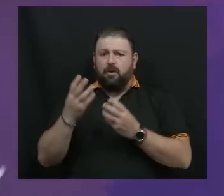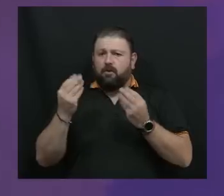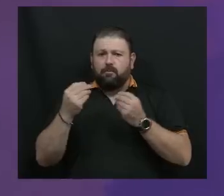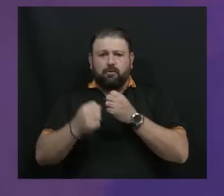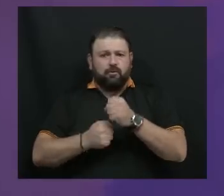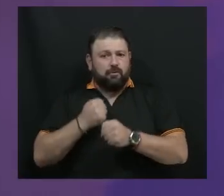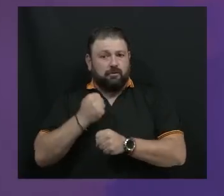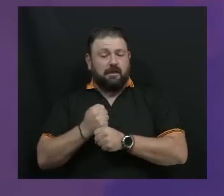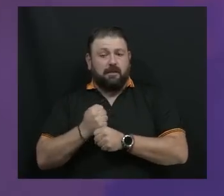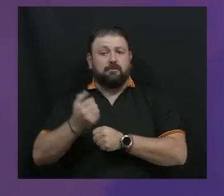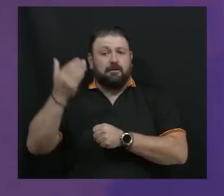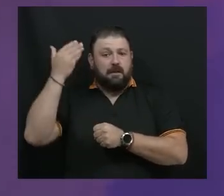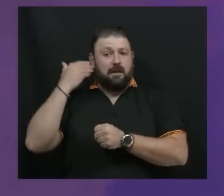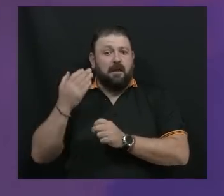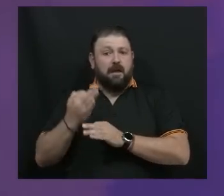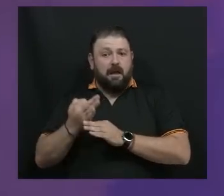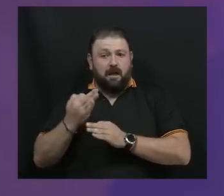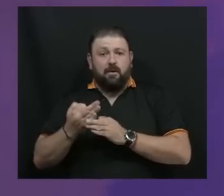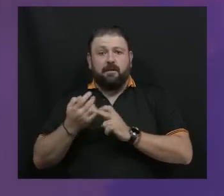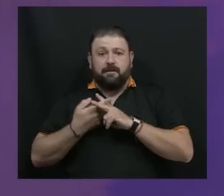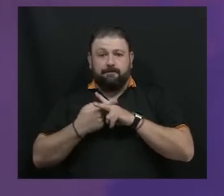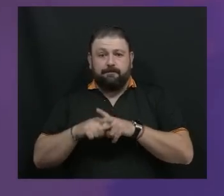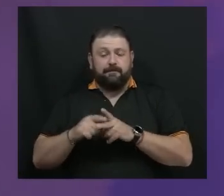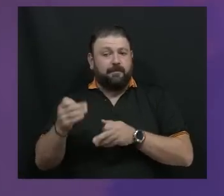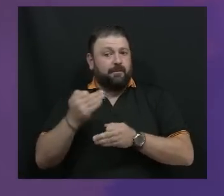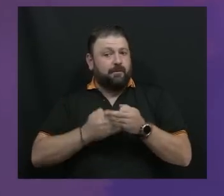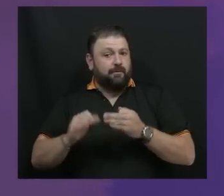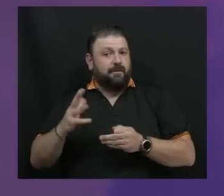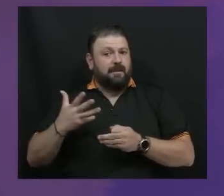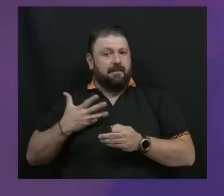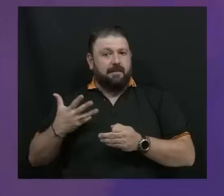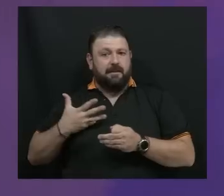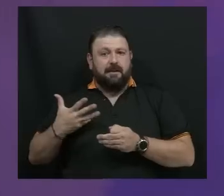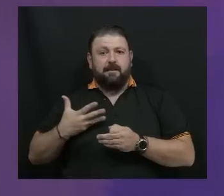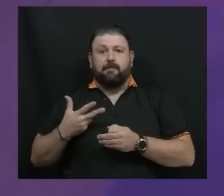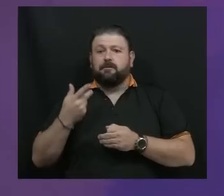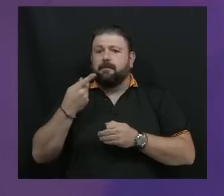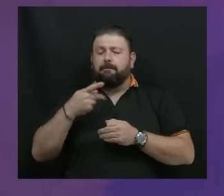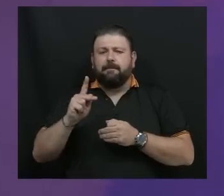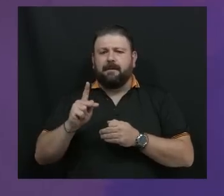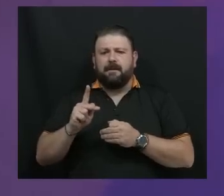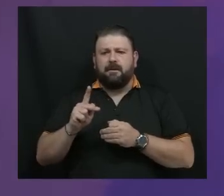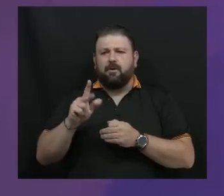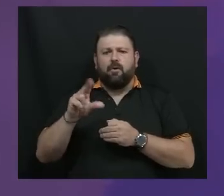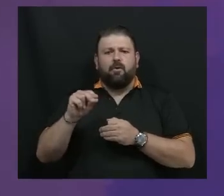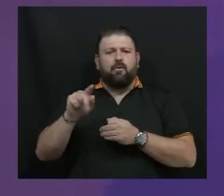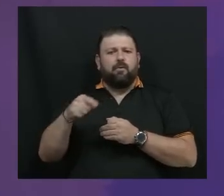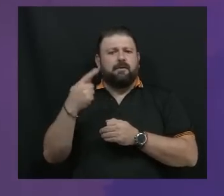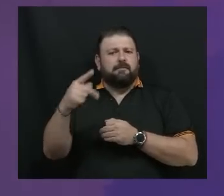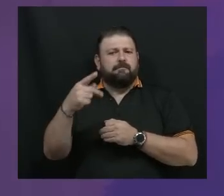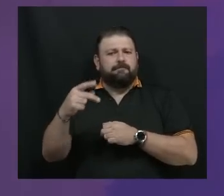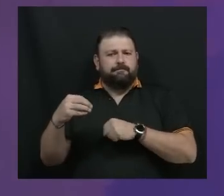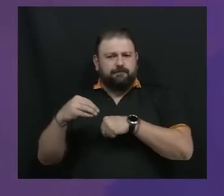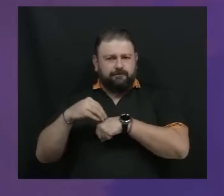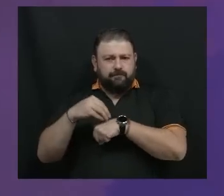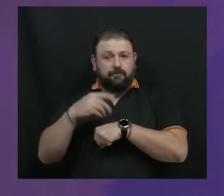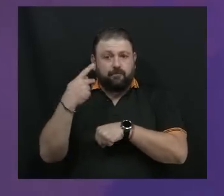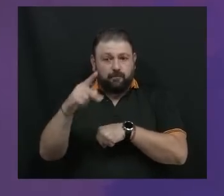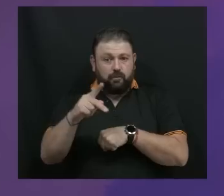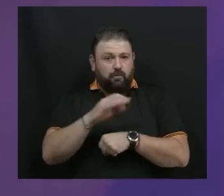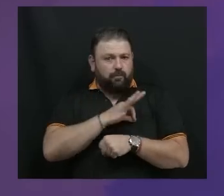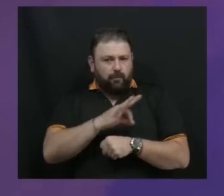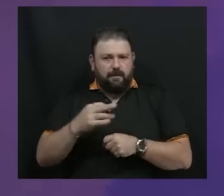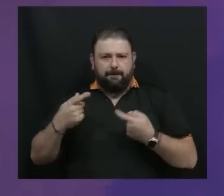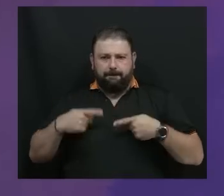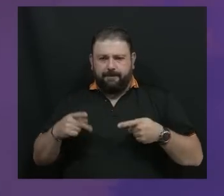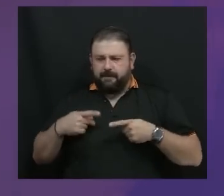las herramientas, y hoy en día tenemos grandes herramientas, pero eso no es excusa, porque el negocio se hace de persona